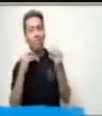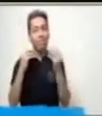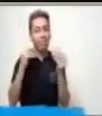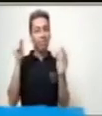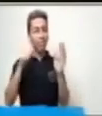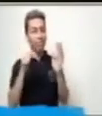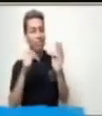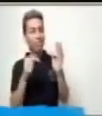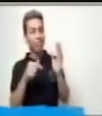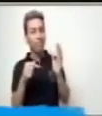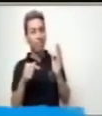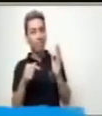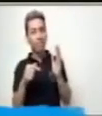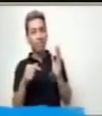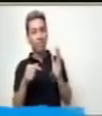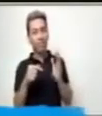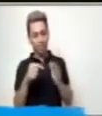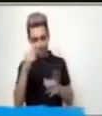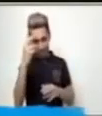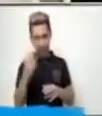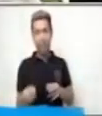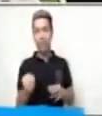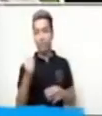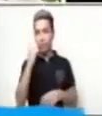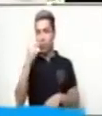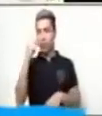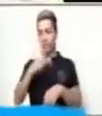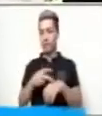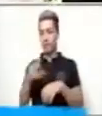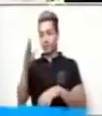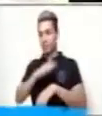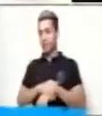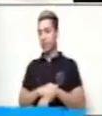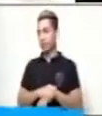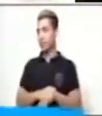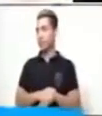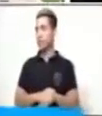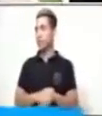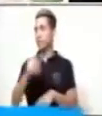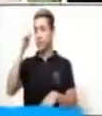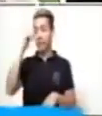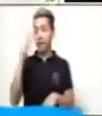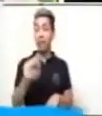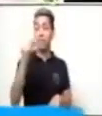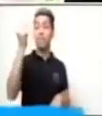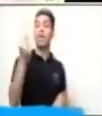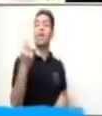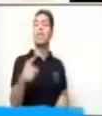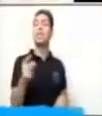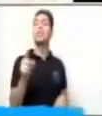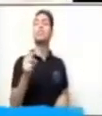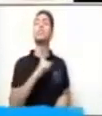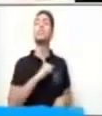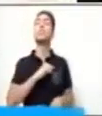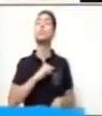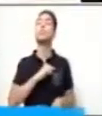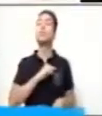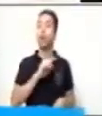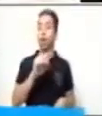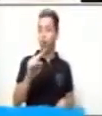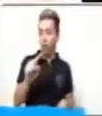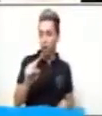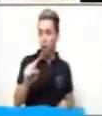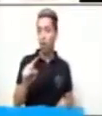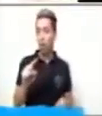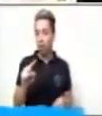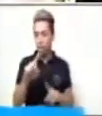ocasión? La repetiré una vez más. Adivina quién soy. Soy el